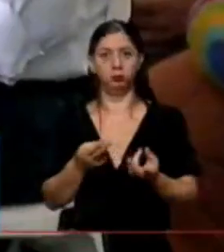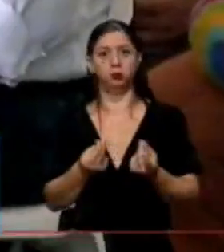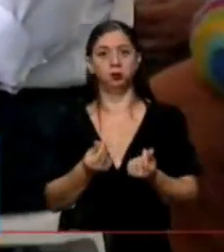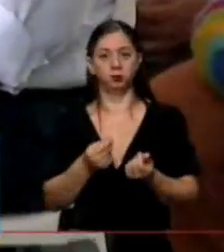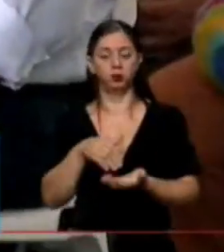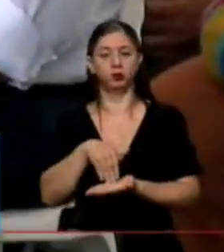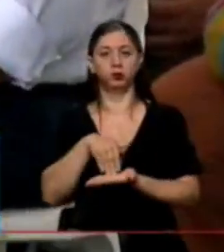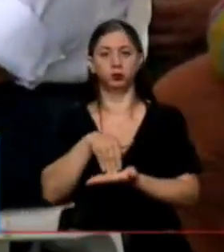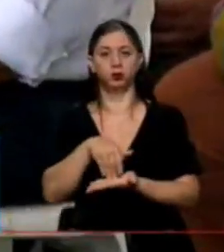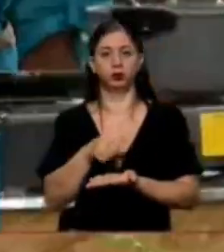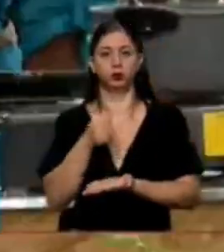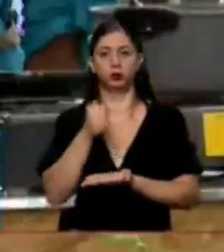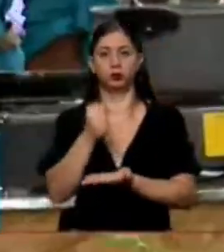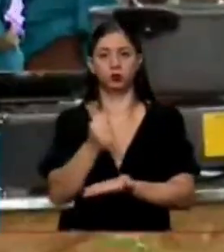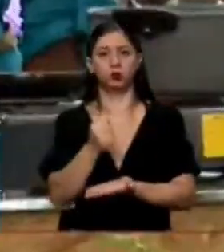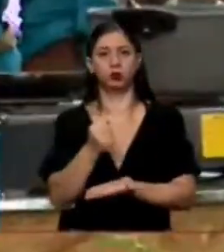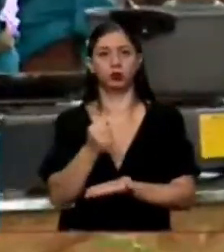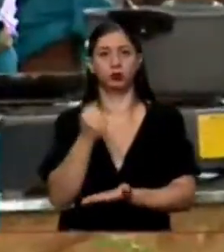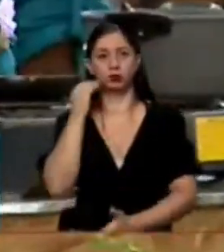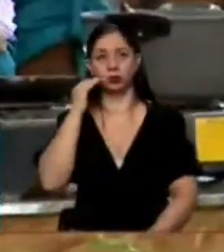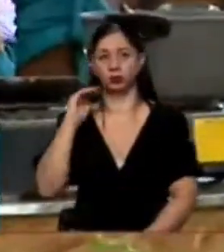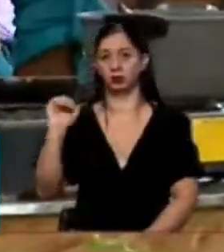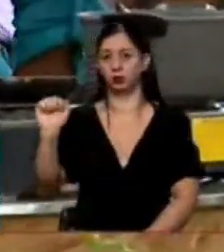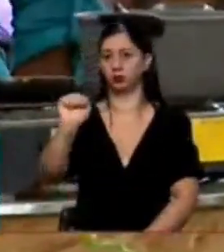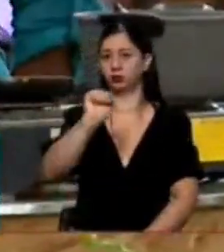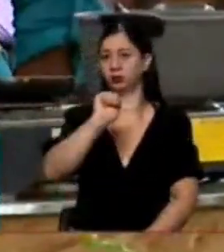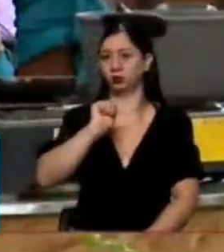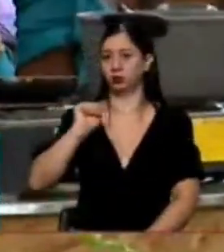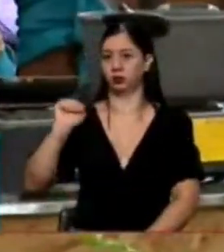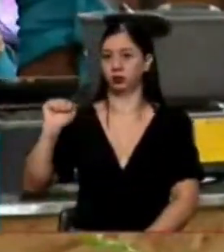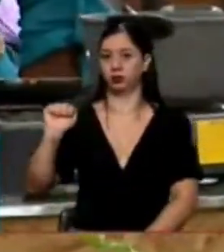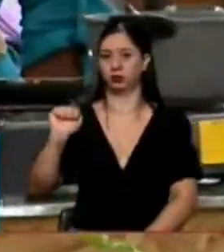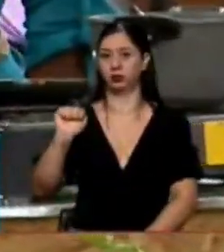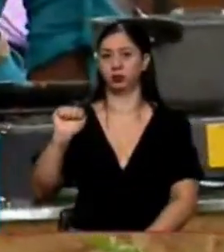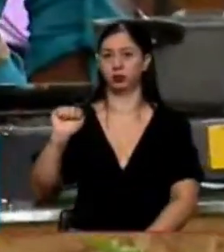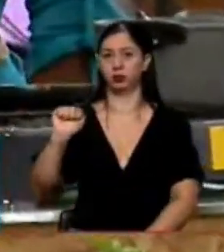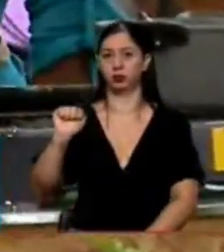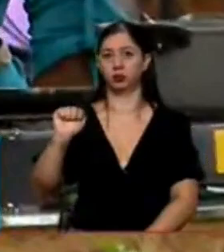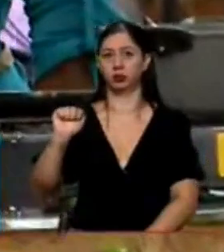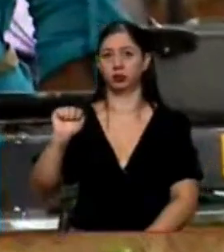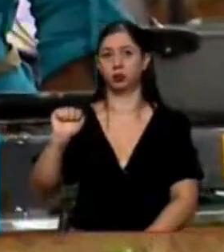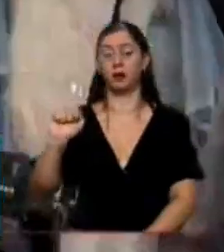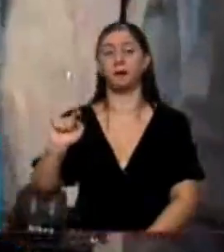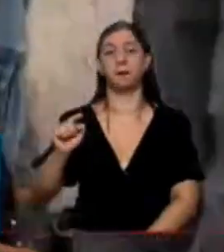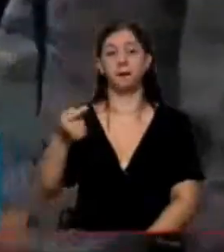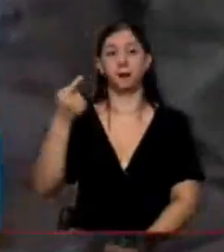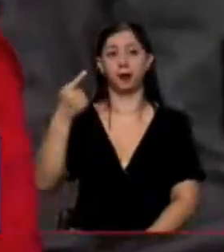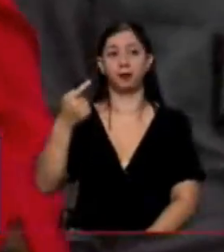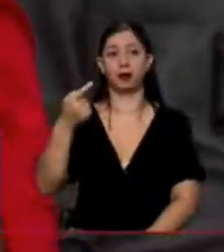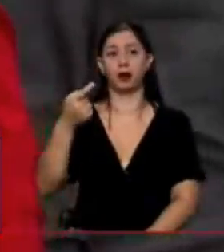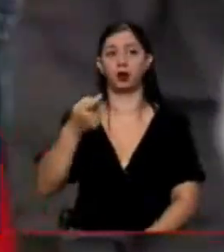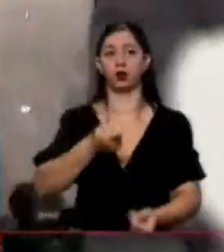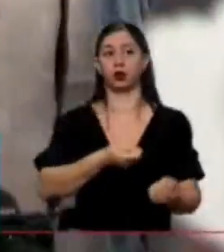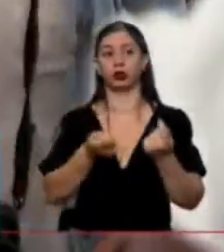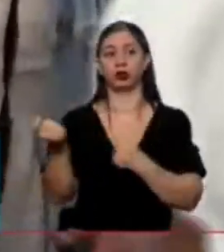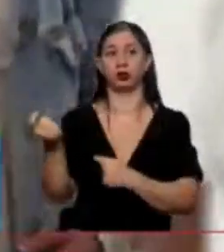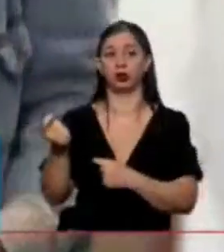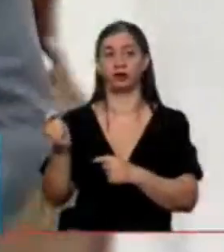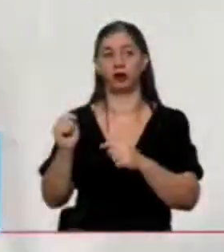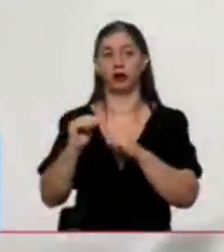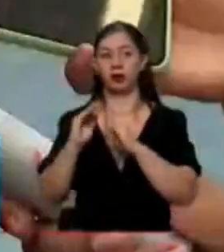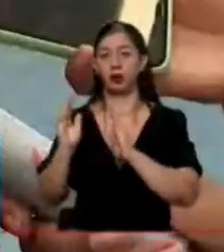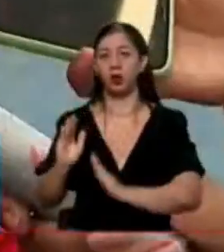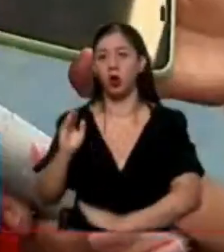económico, porque son las mujeres que llevan primero a los hogares